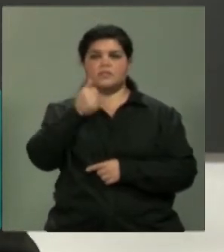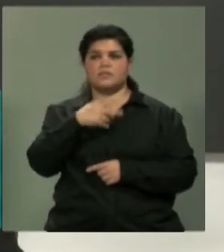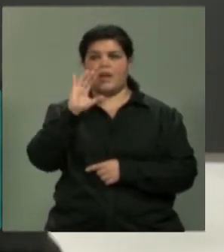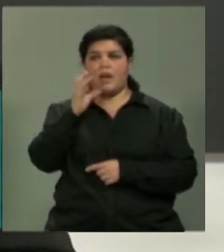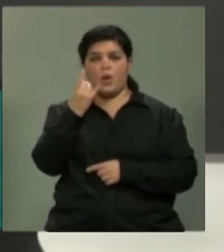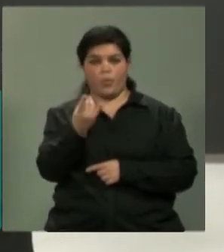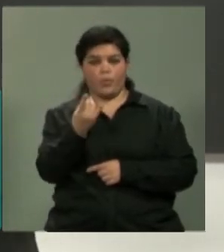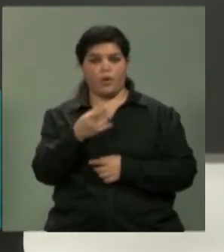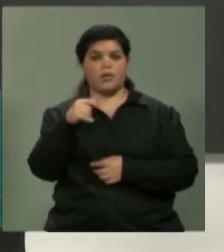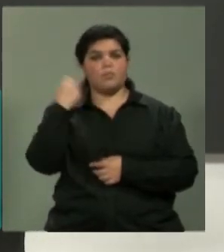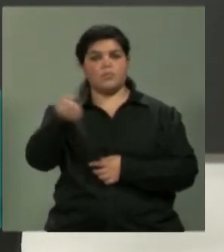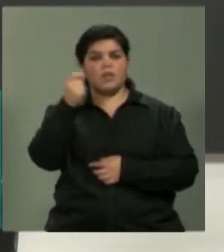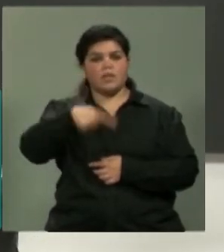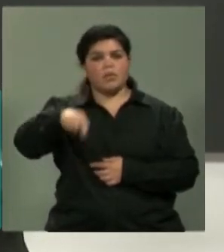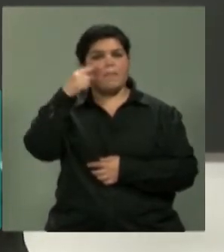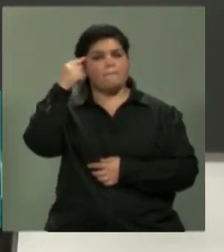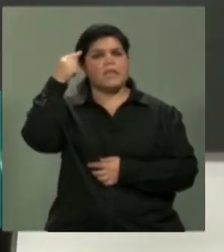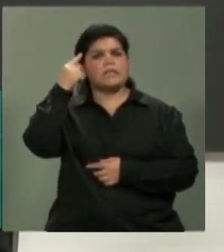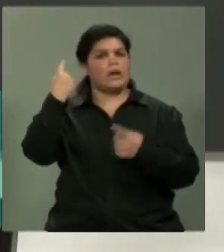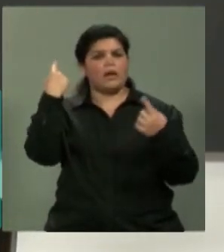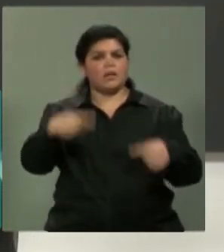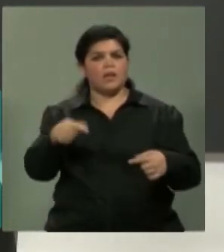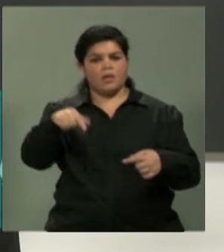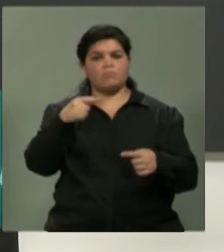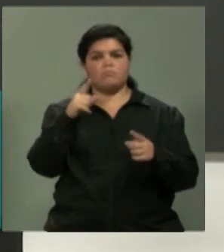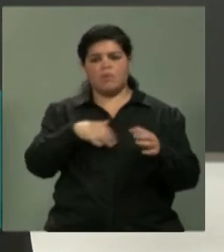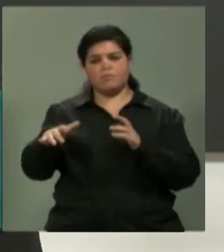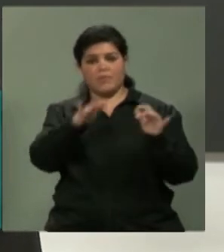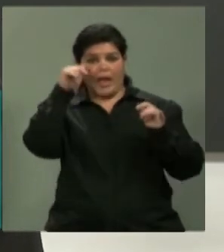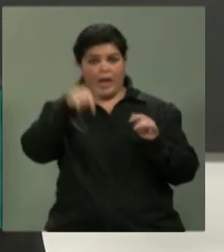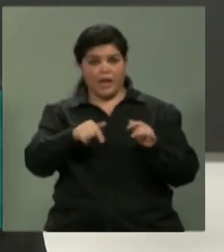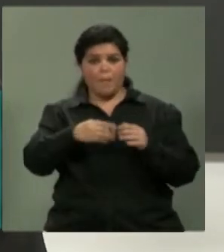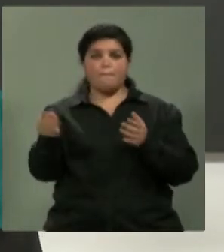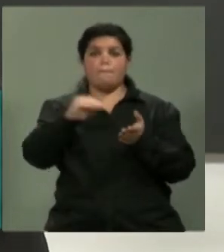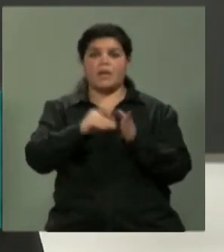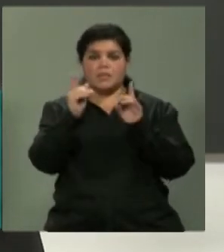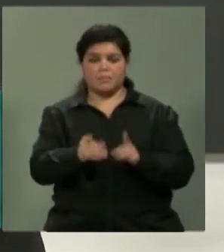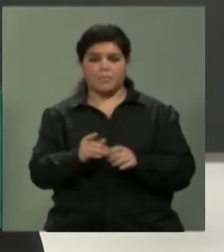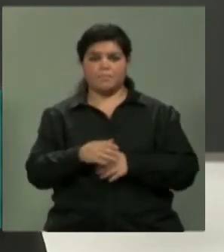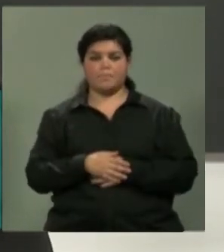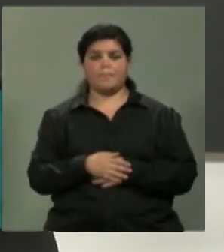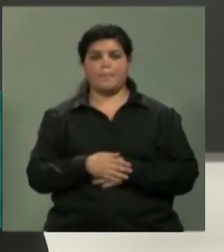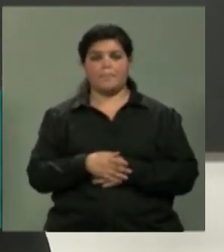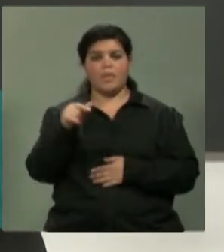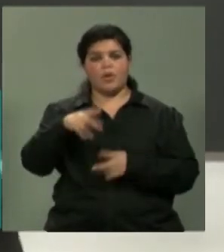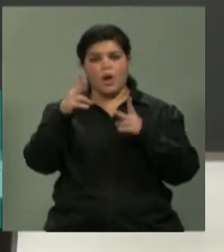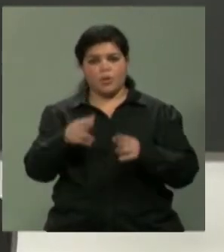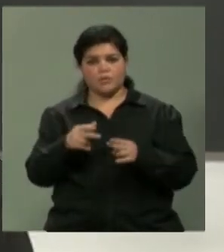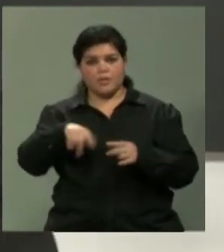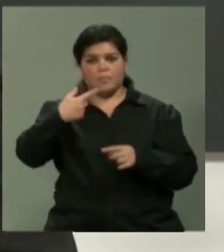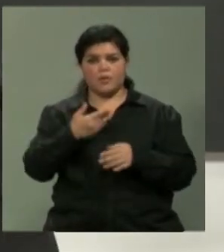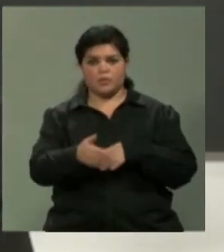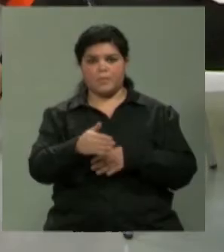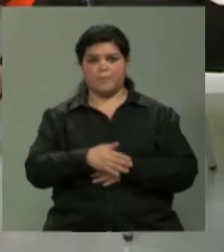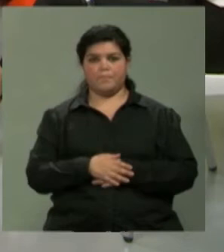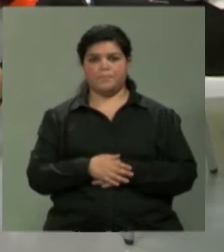Estaría bueno saber también qué se piensa al respecto, más allá de lo que estamos escuchando aquí en el estudio. Vamos a un pequeño corte y enseguida continuamos